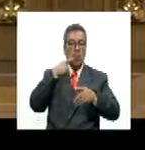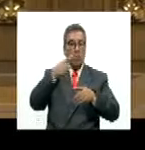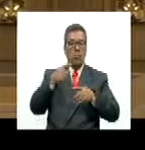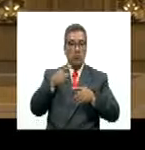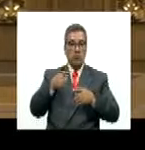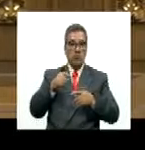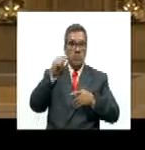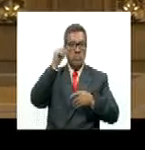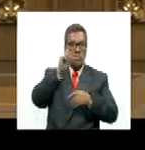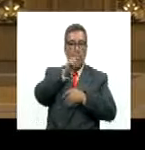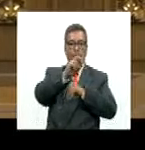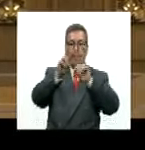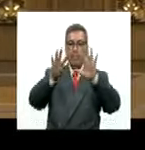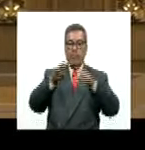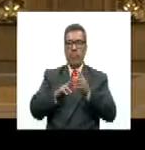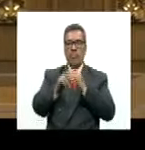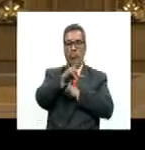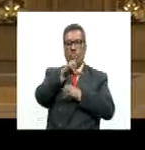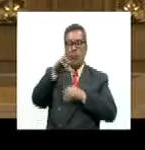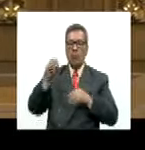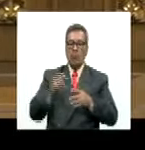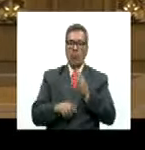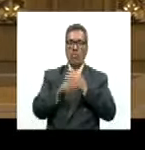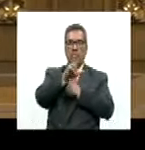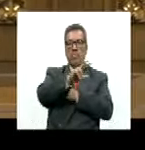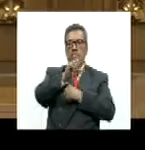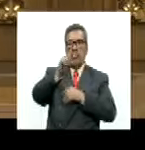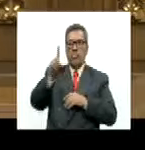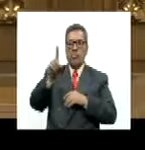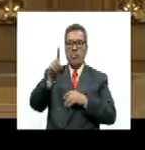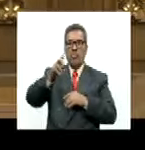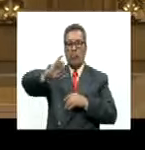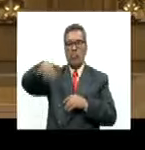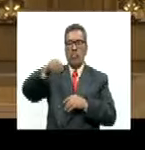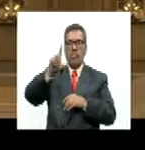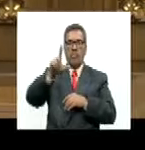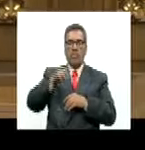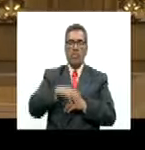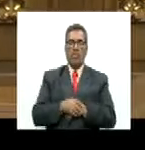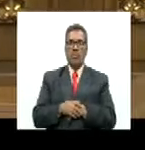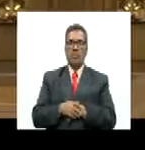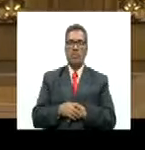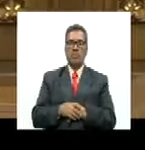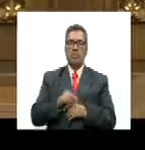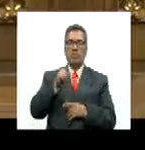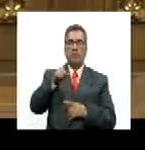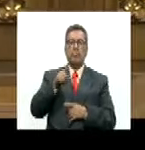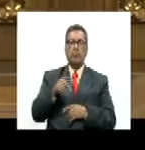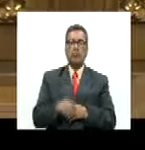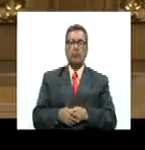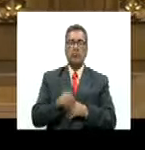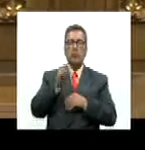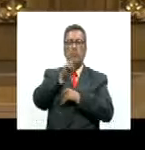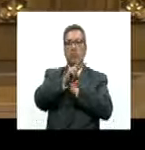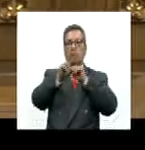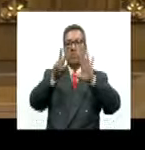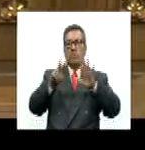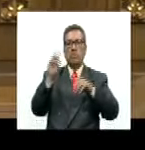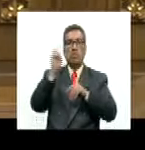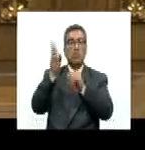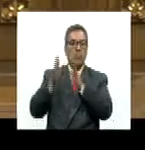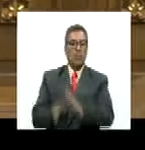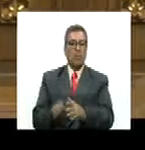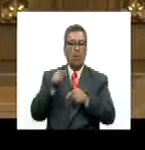los días 29, 30 y 31 de julio, en los que 27